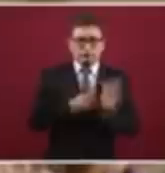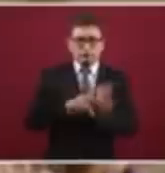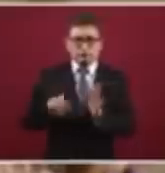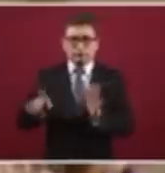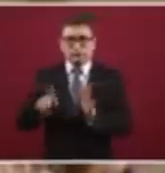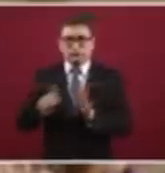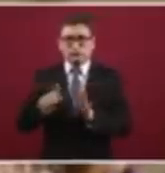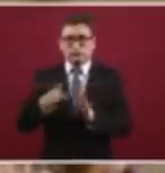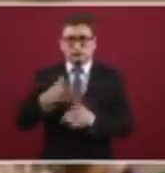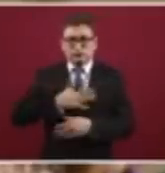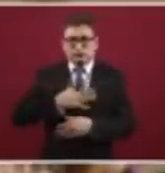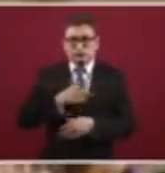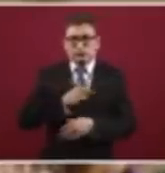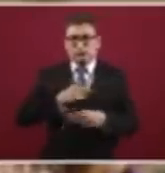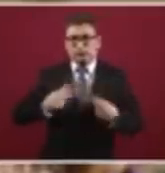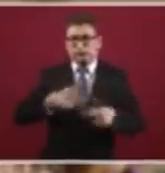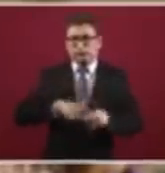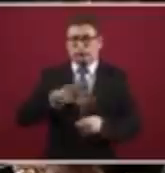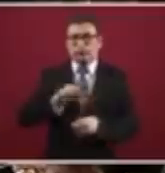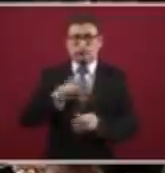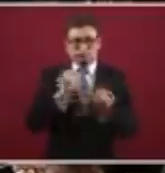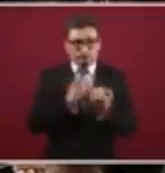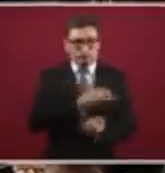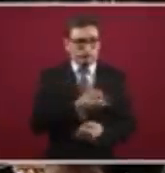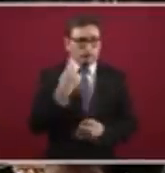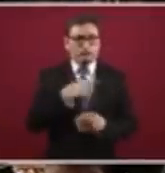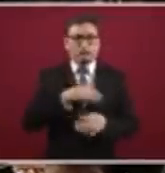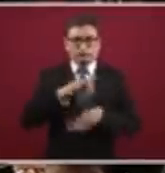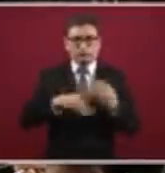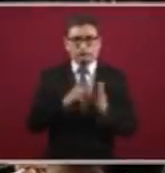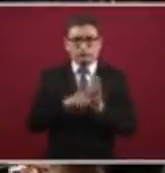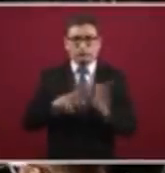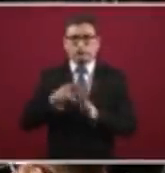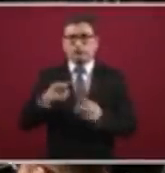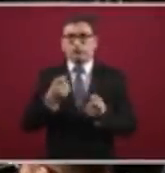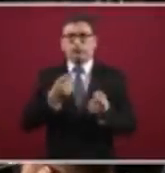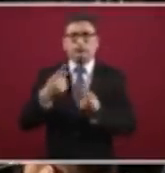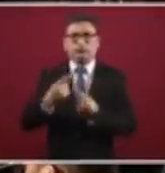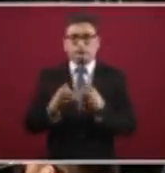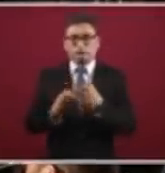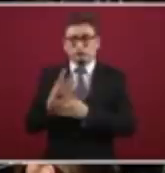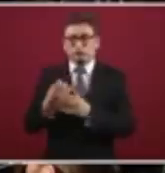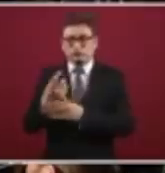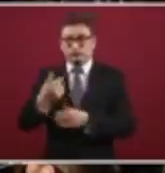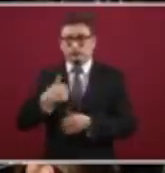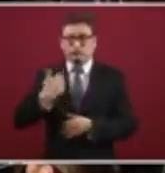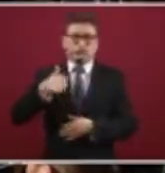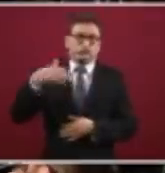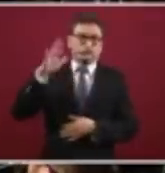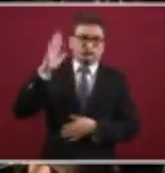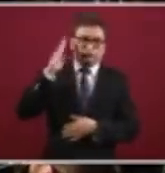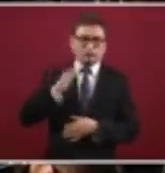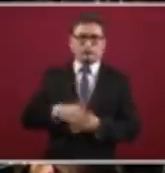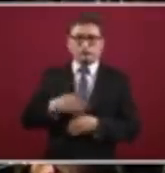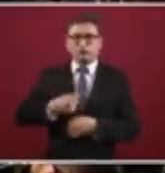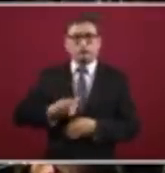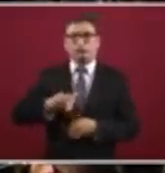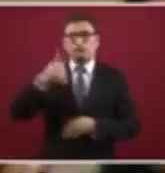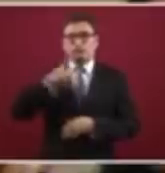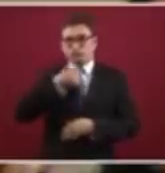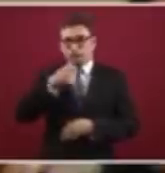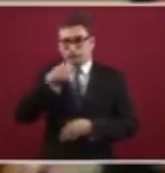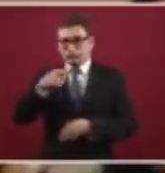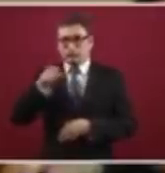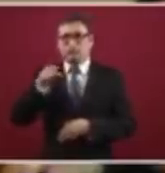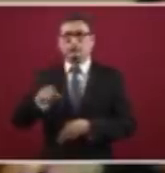por mi persona porque ahorita hay muchos desplazados nuevos yo soy de los de los viejos soy el primer periodista dentro del